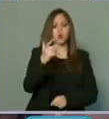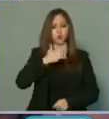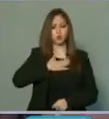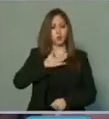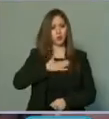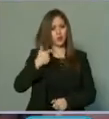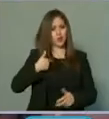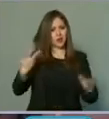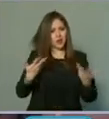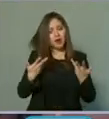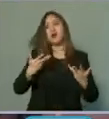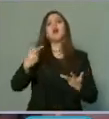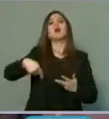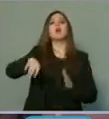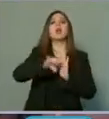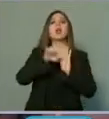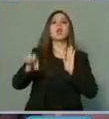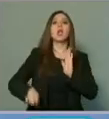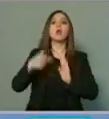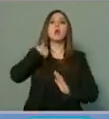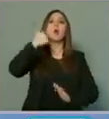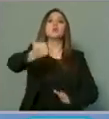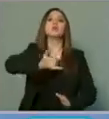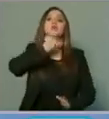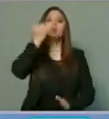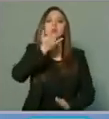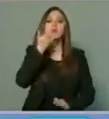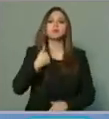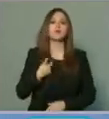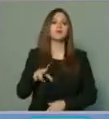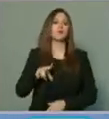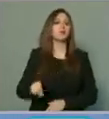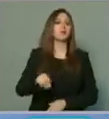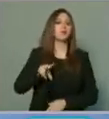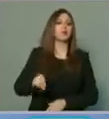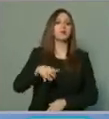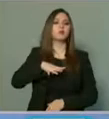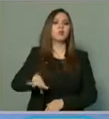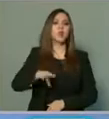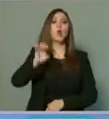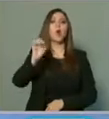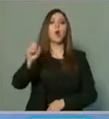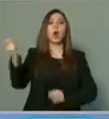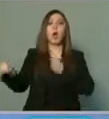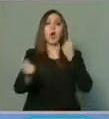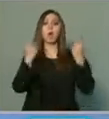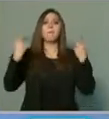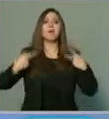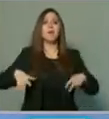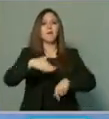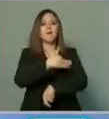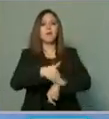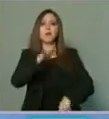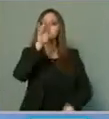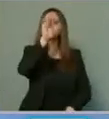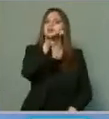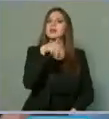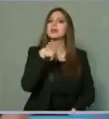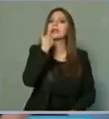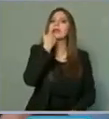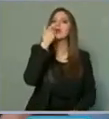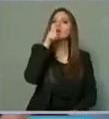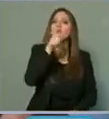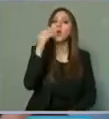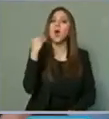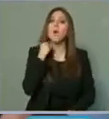se está exponiendo este error y no se acepta o te quieren exigir algo? Sucede en las familias, a lo mejor que quiero que seas abogado y